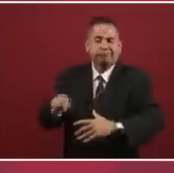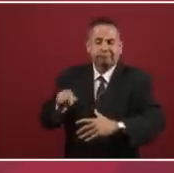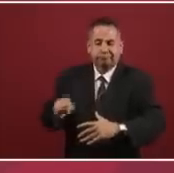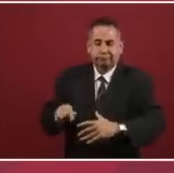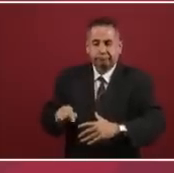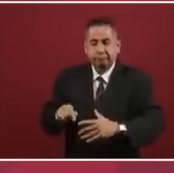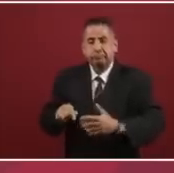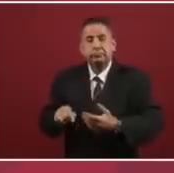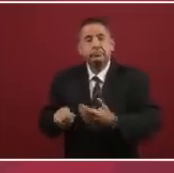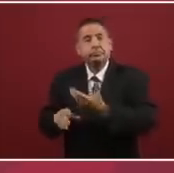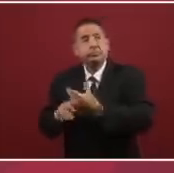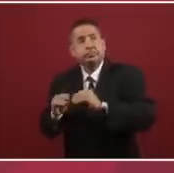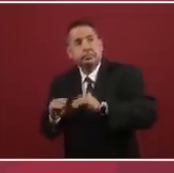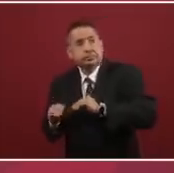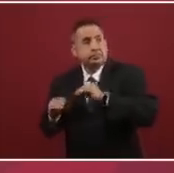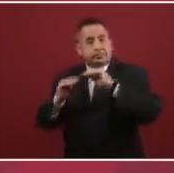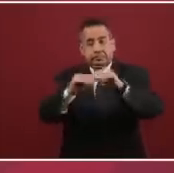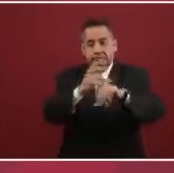enviaron en mayo